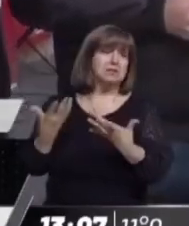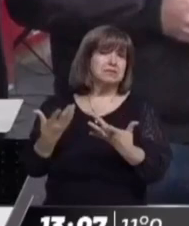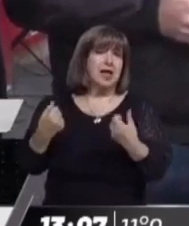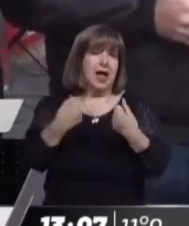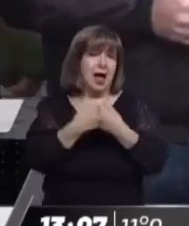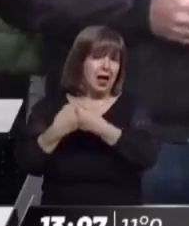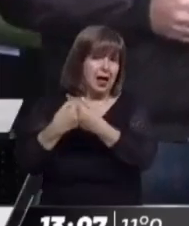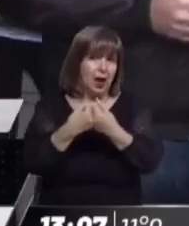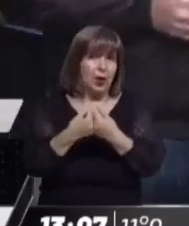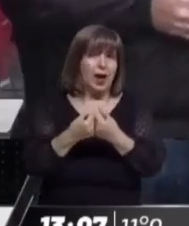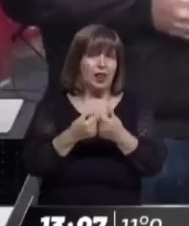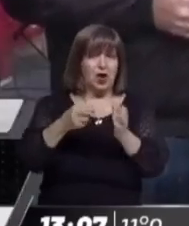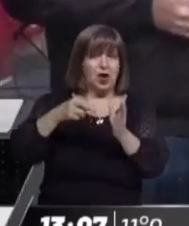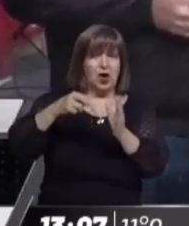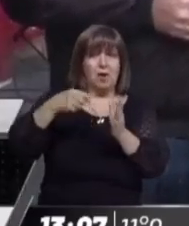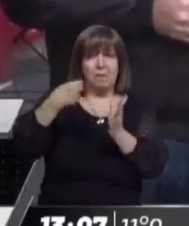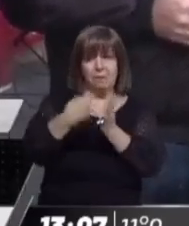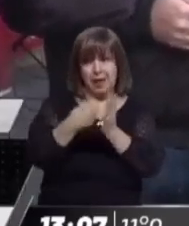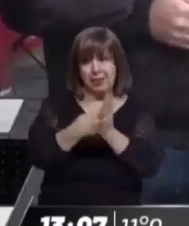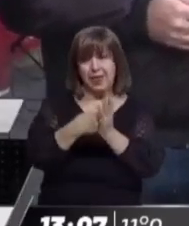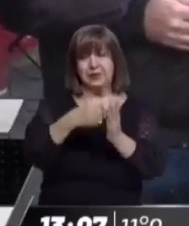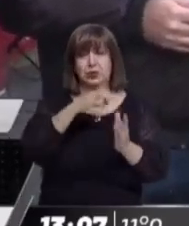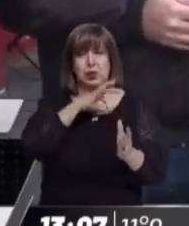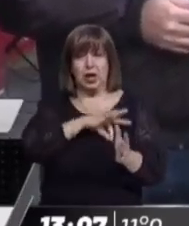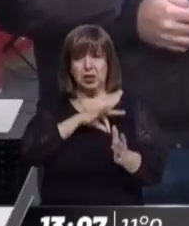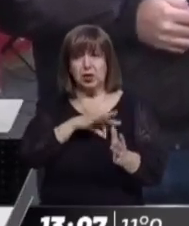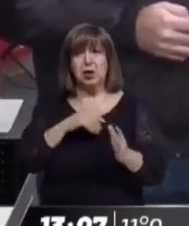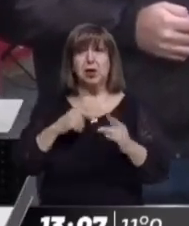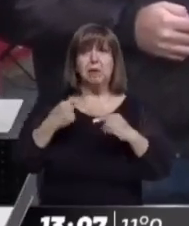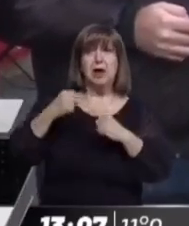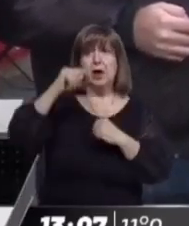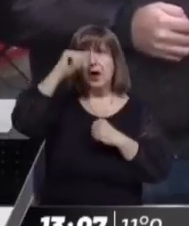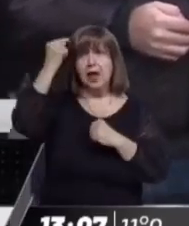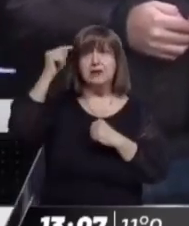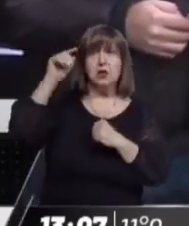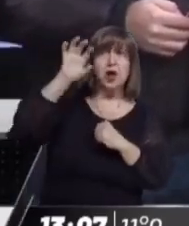Por eso es totalmente dispar, pero sí a nivel nacional y